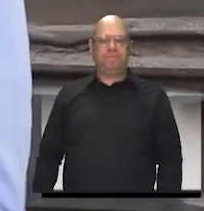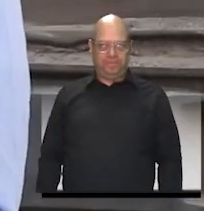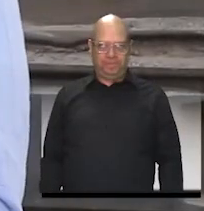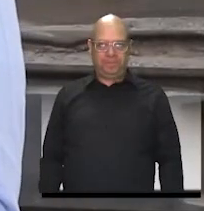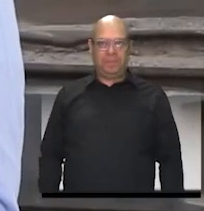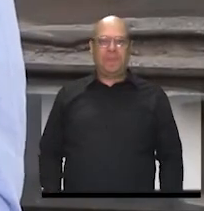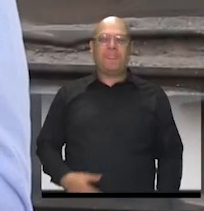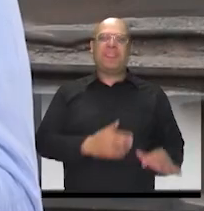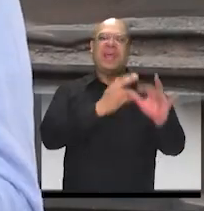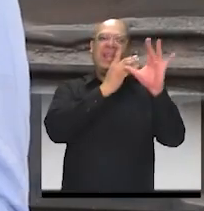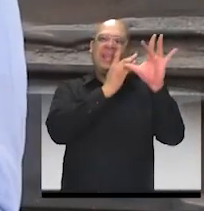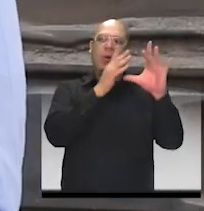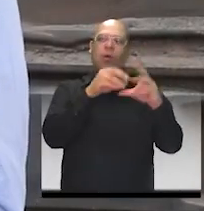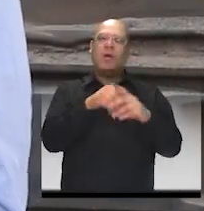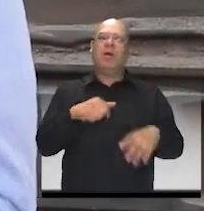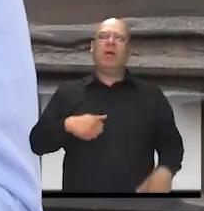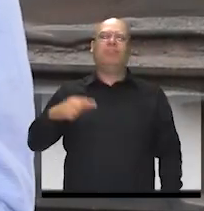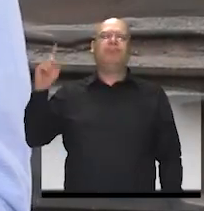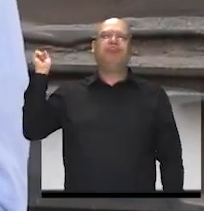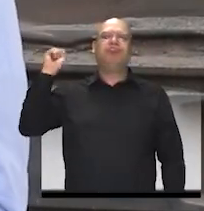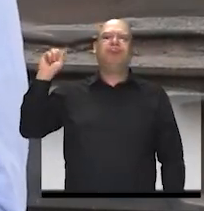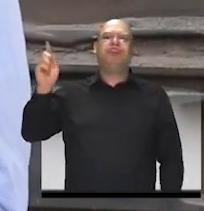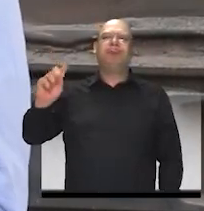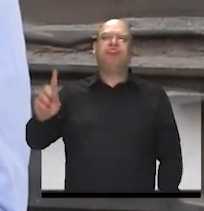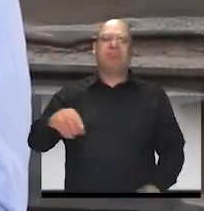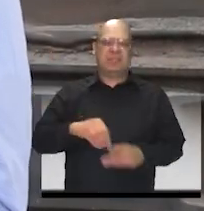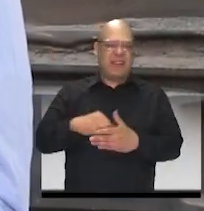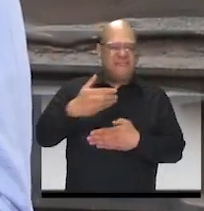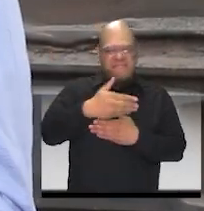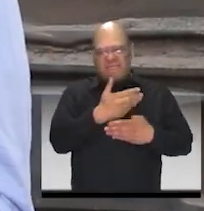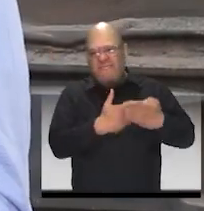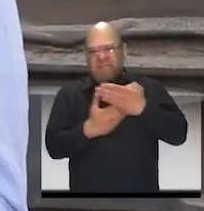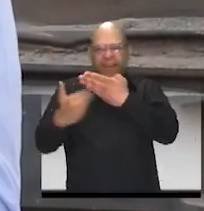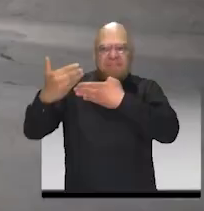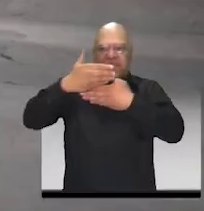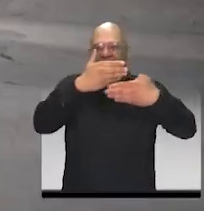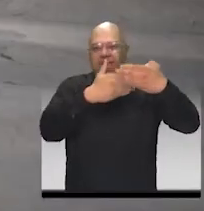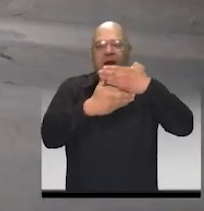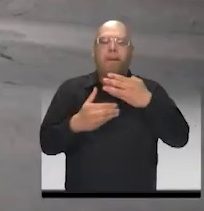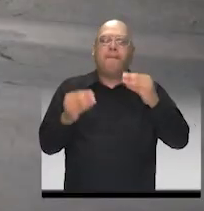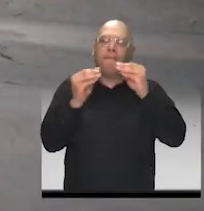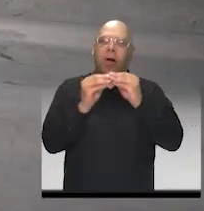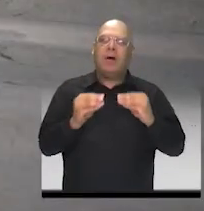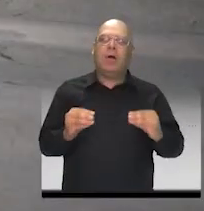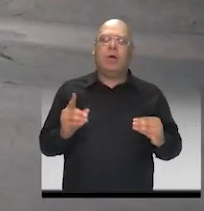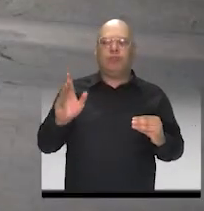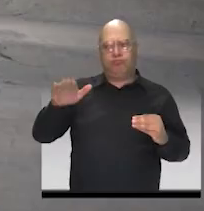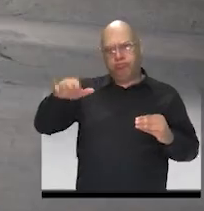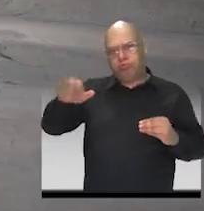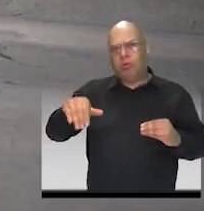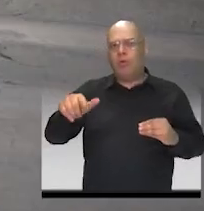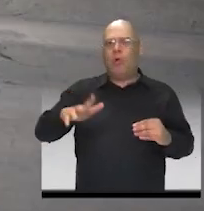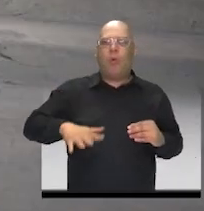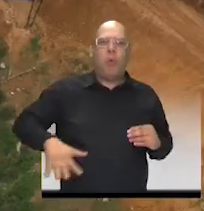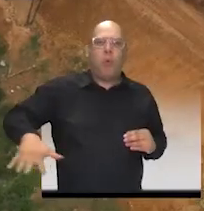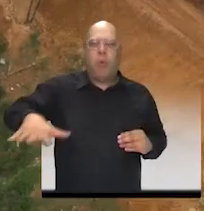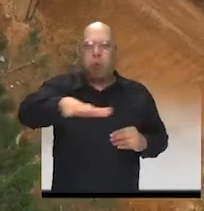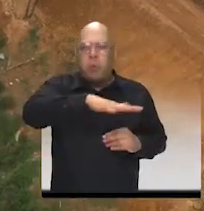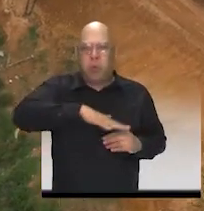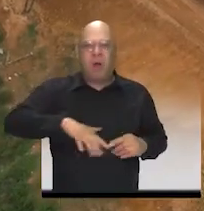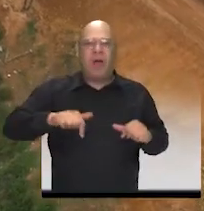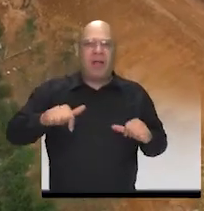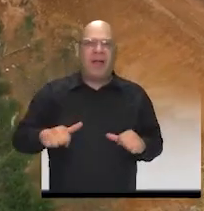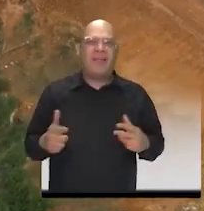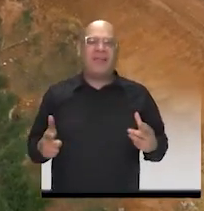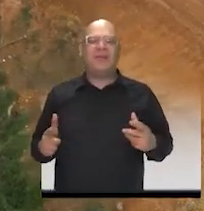Itagüí lleva muchos años en el sector ladrillero. Incluso podemos decir, Luis Bernardo, que este suelo, que es el stock de